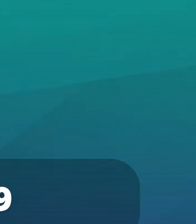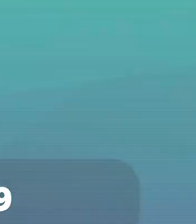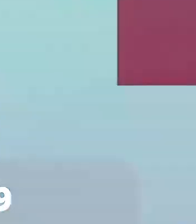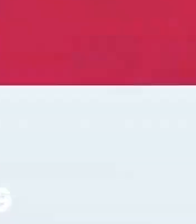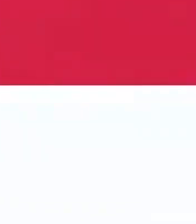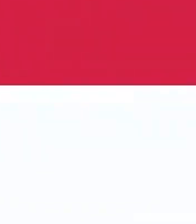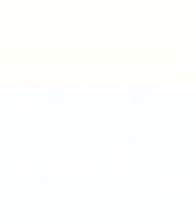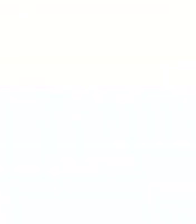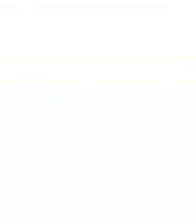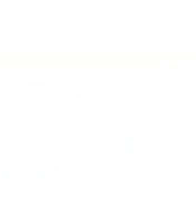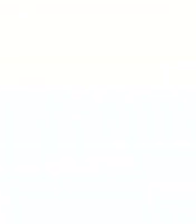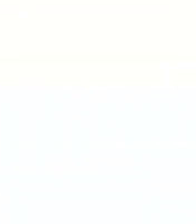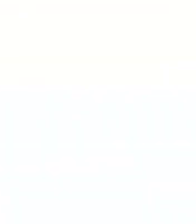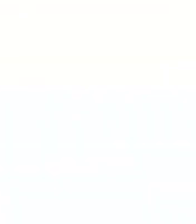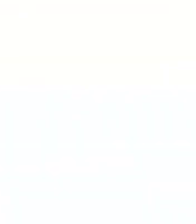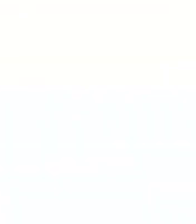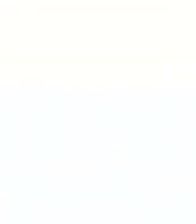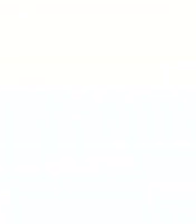bien